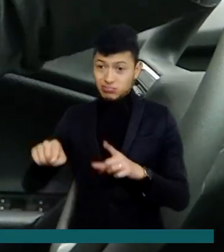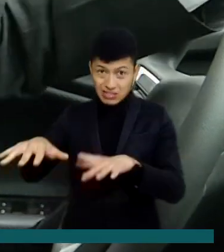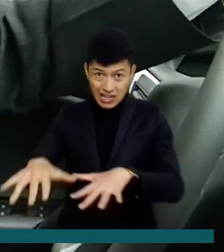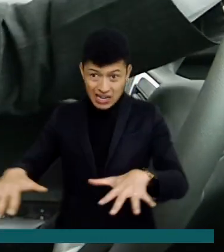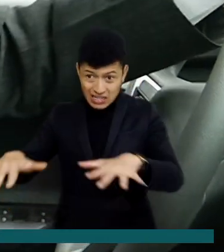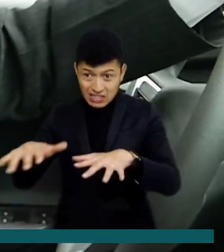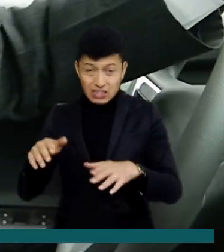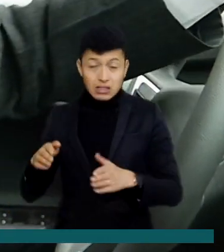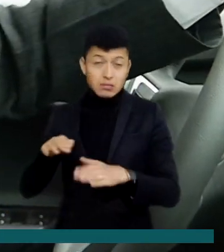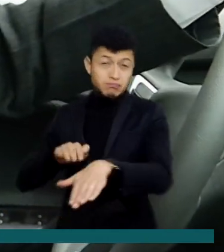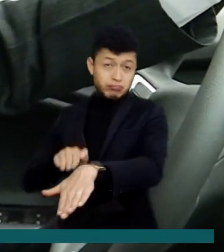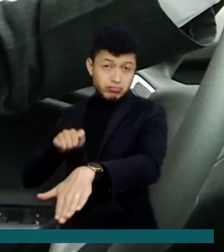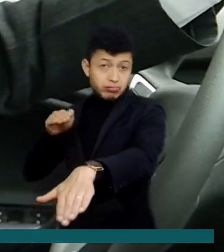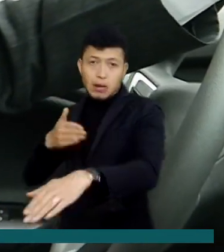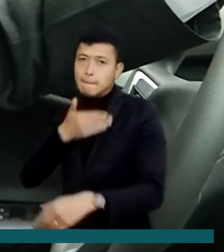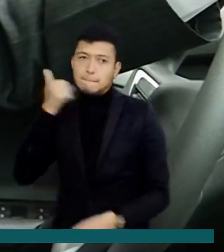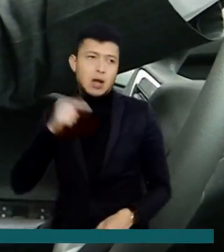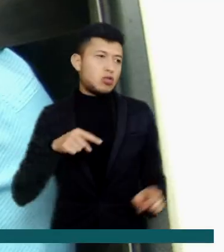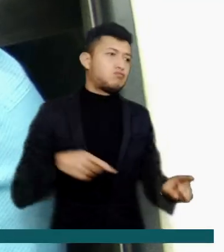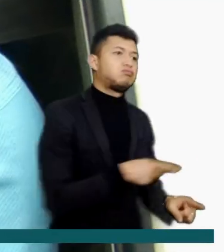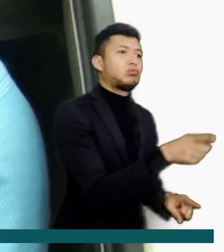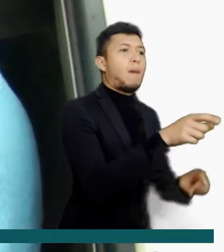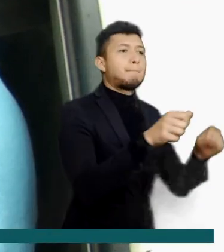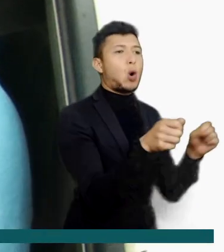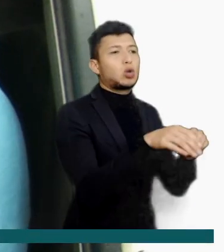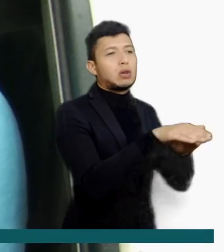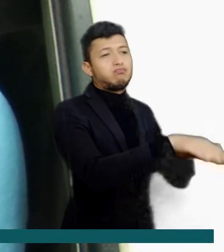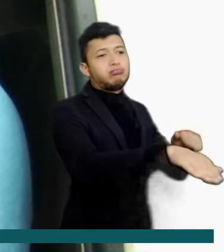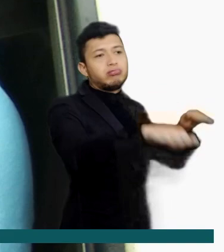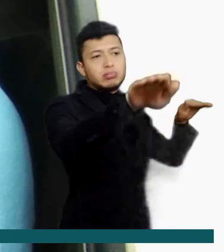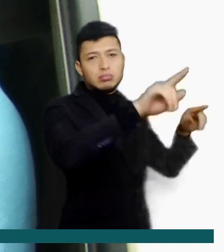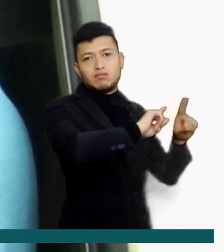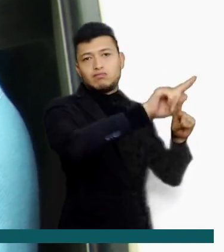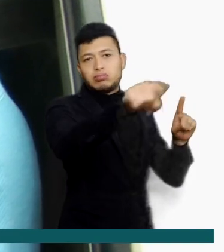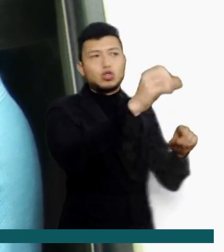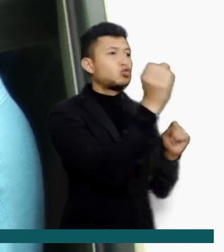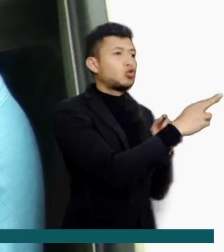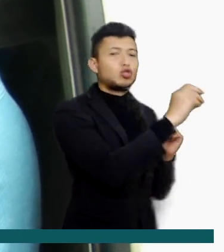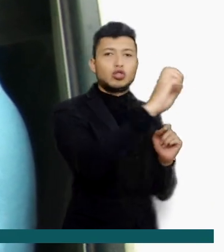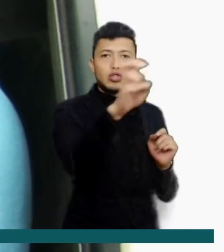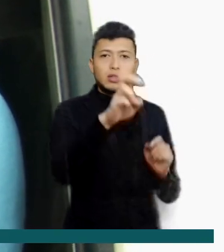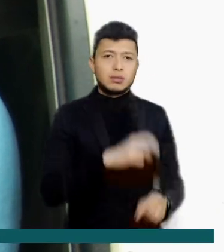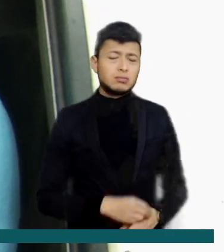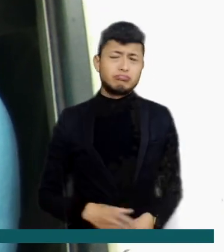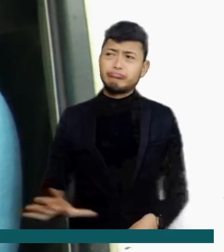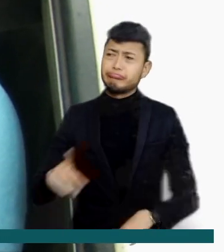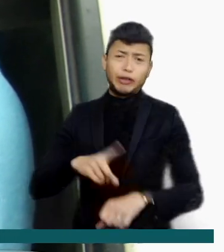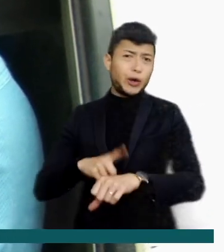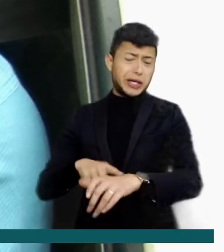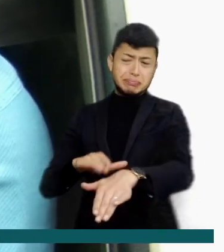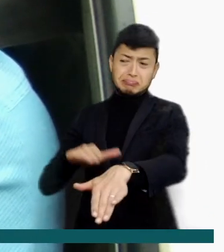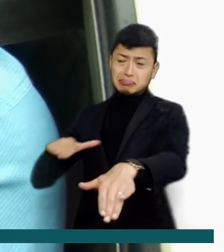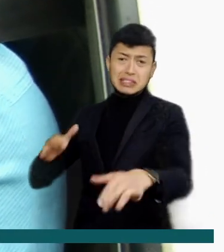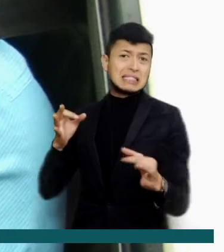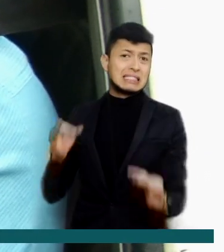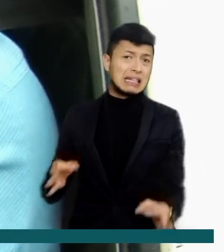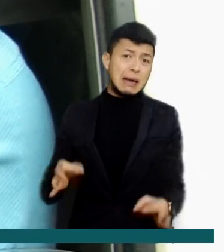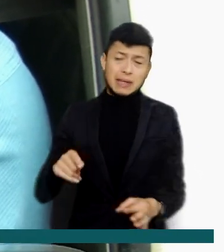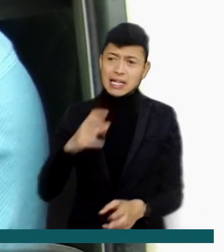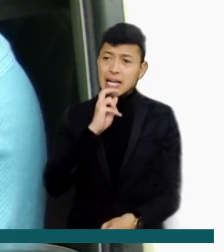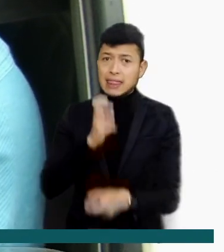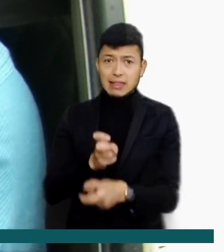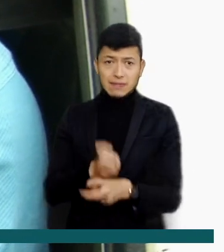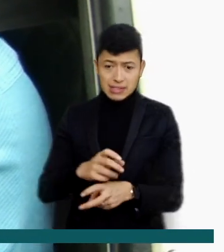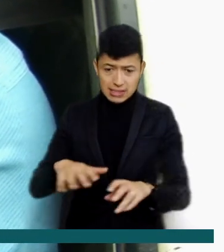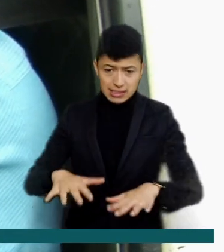Bogotá, cruzando Bogotá del sur a norte. Es una botella muy fea todos los días, a cualquier hora. Cualquier hora es difícil